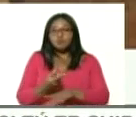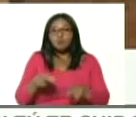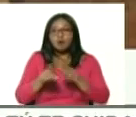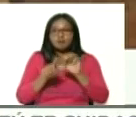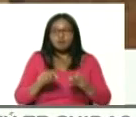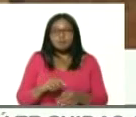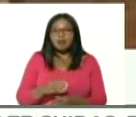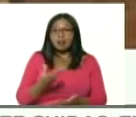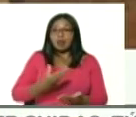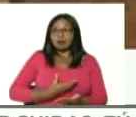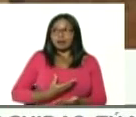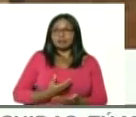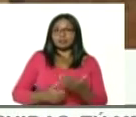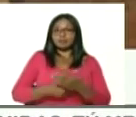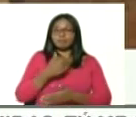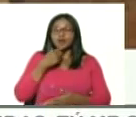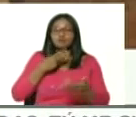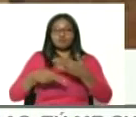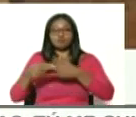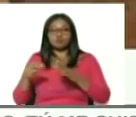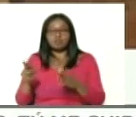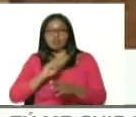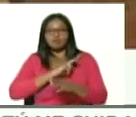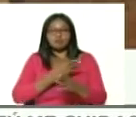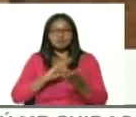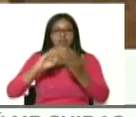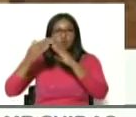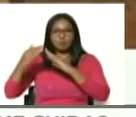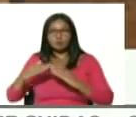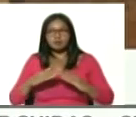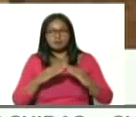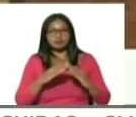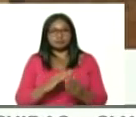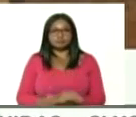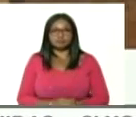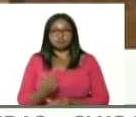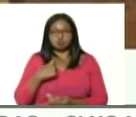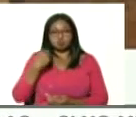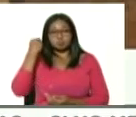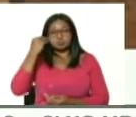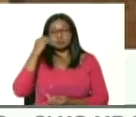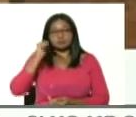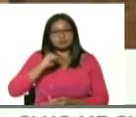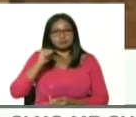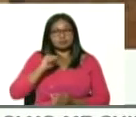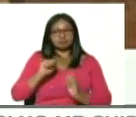alcalde más destacado del país en construcción del poder comunal. Así lo creo.